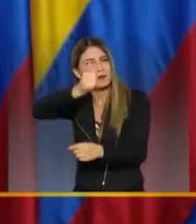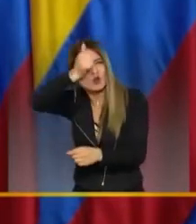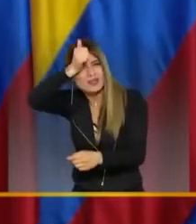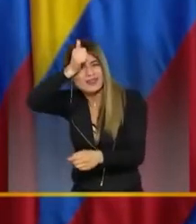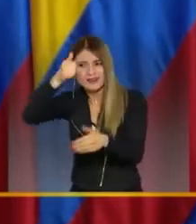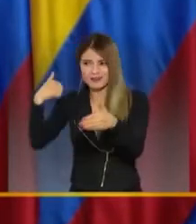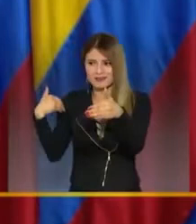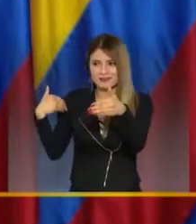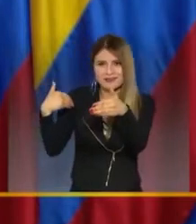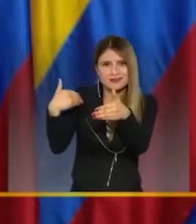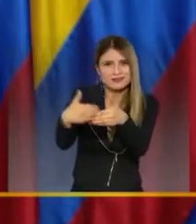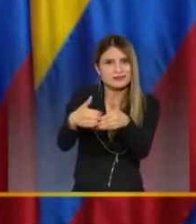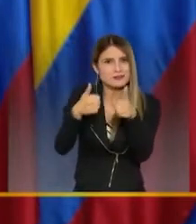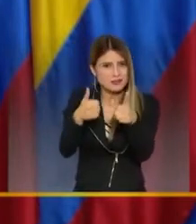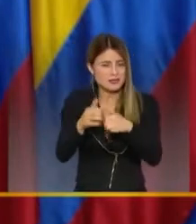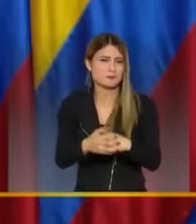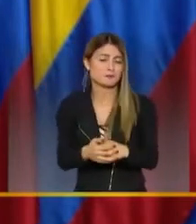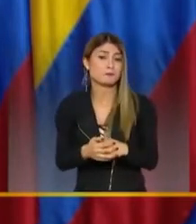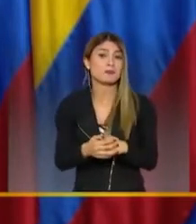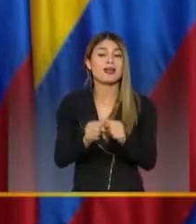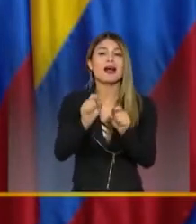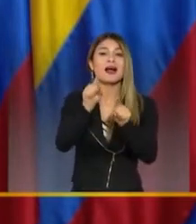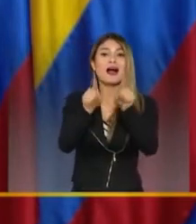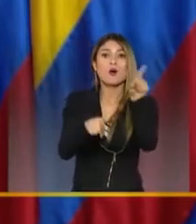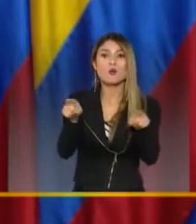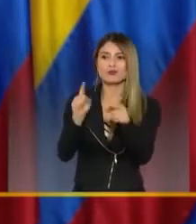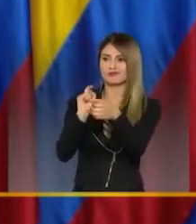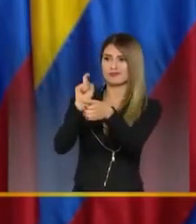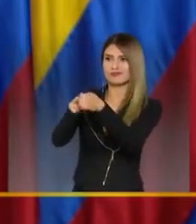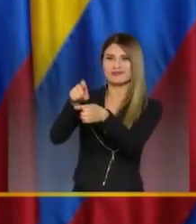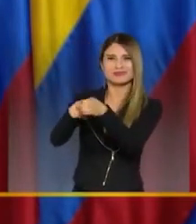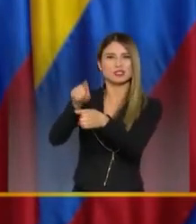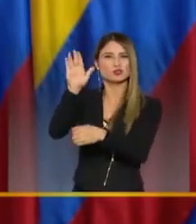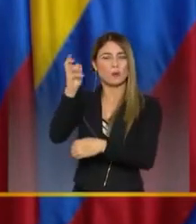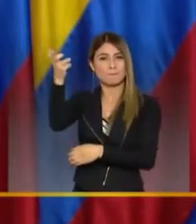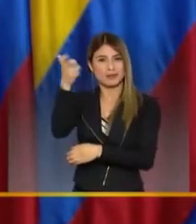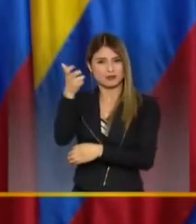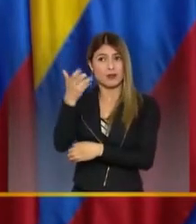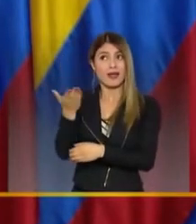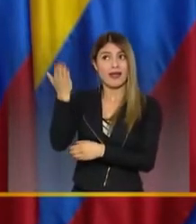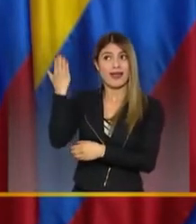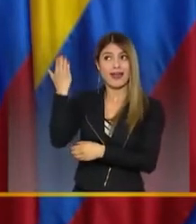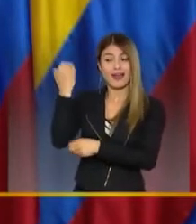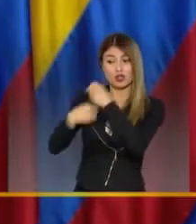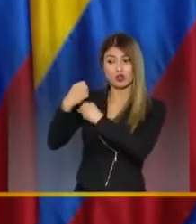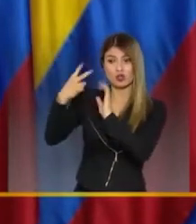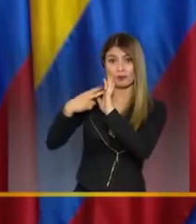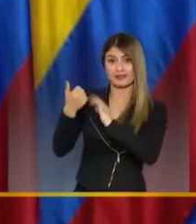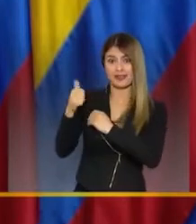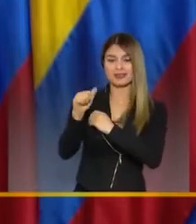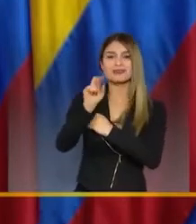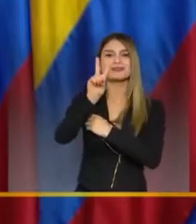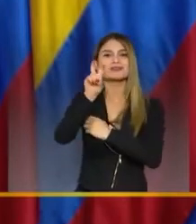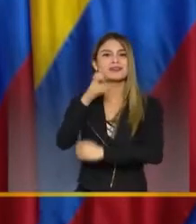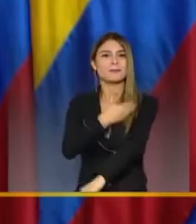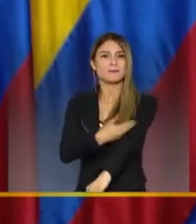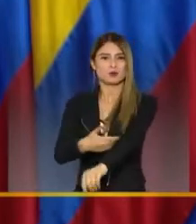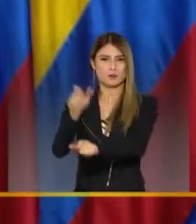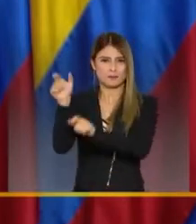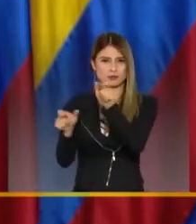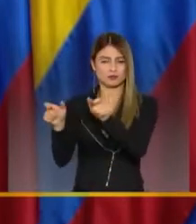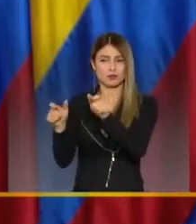años. Los afiliados a pensiones pasaron de menos de 7 millones de trabajadores el año 2010 a más de